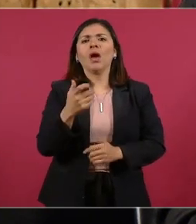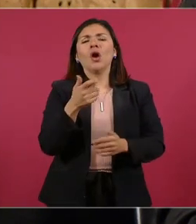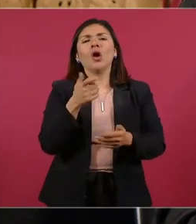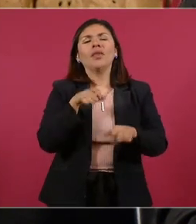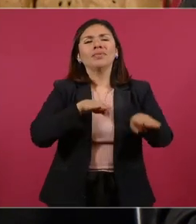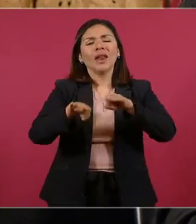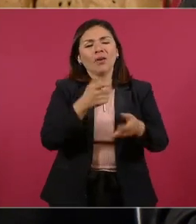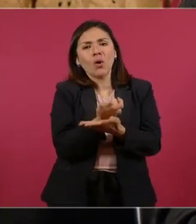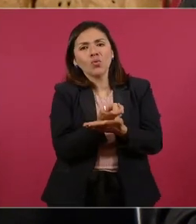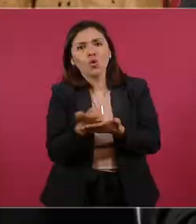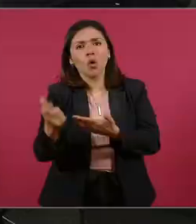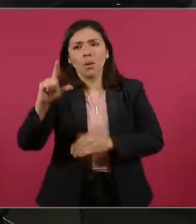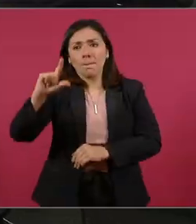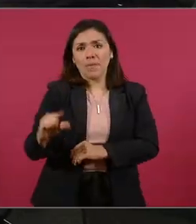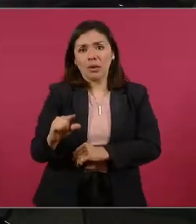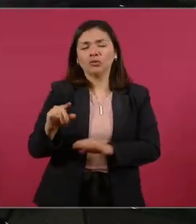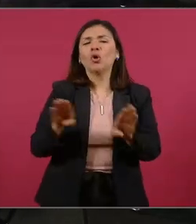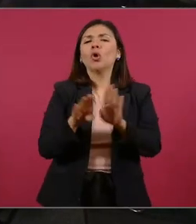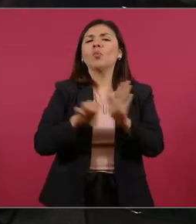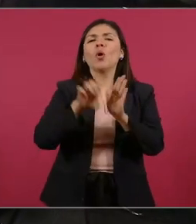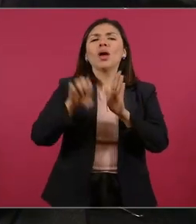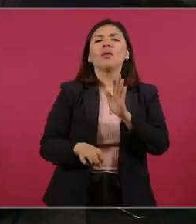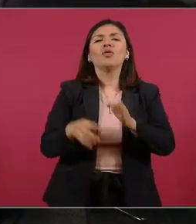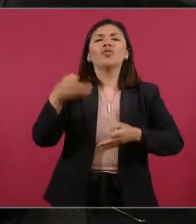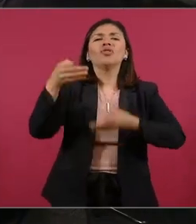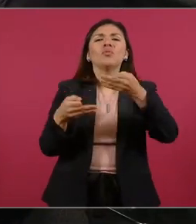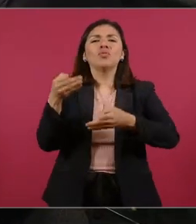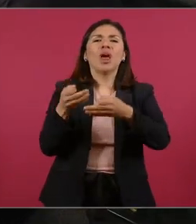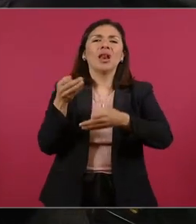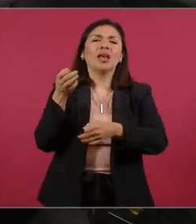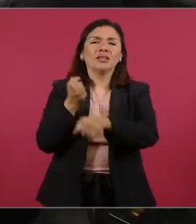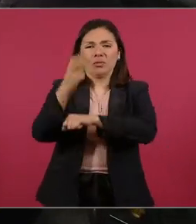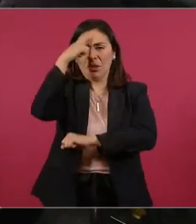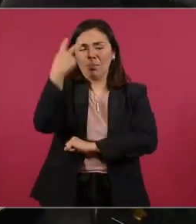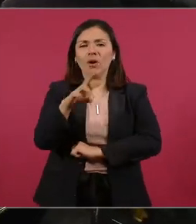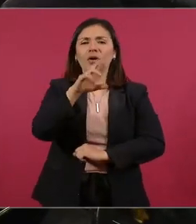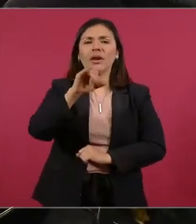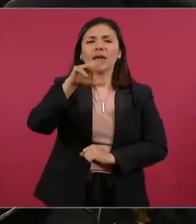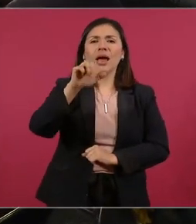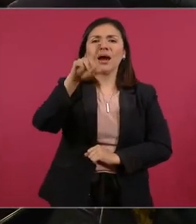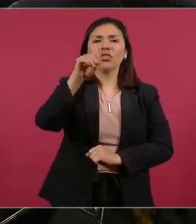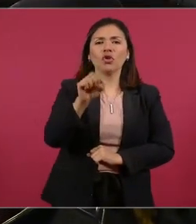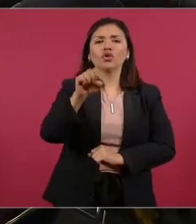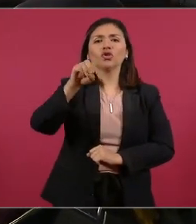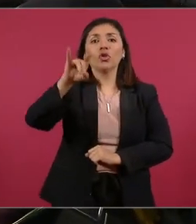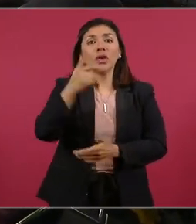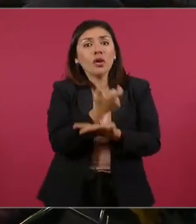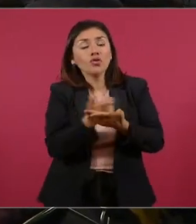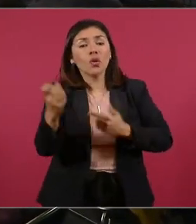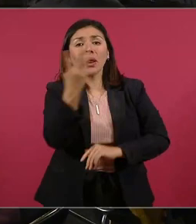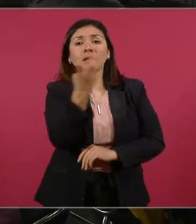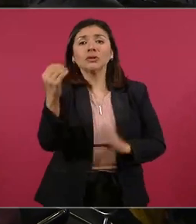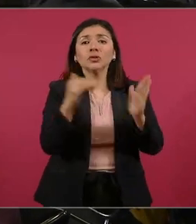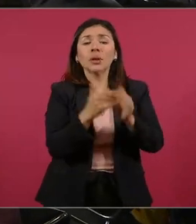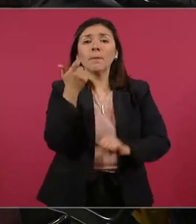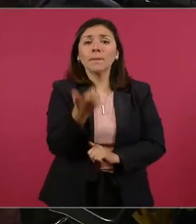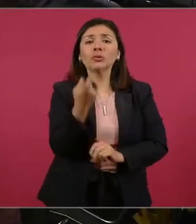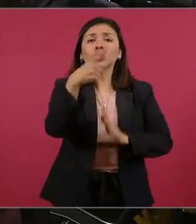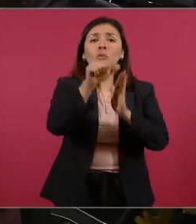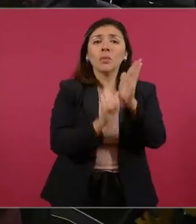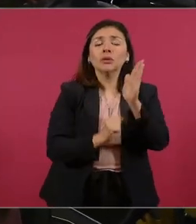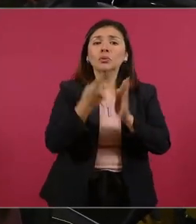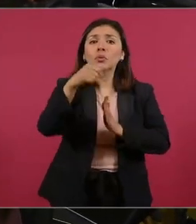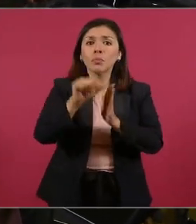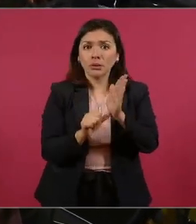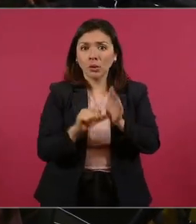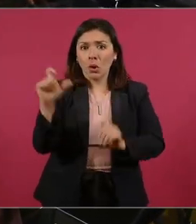ciudadanía, como el del magistrado presidente del Tribunal Mexiquense, Ricardo Sodi Cuellar, que percibe casi 300,000 pesos mensuales y que al